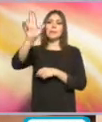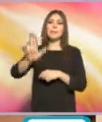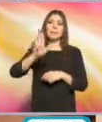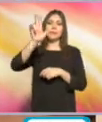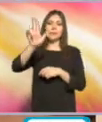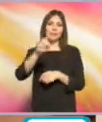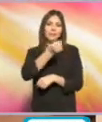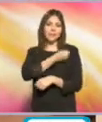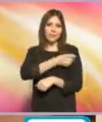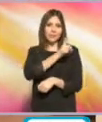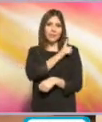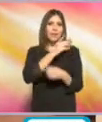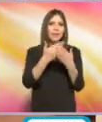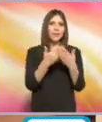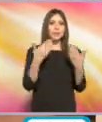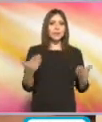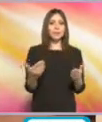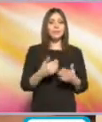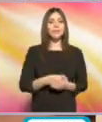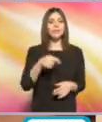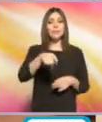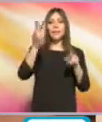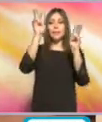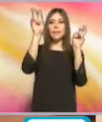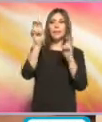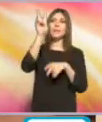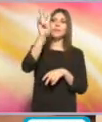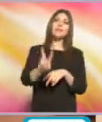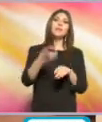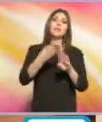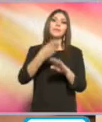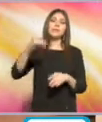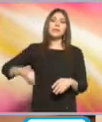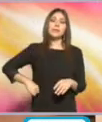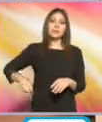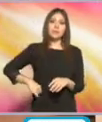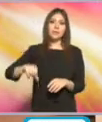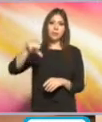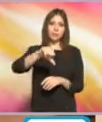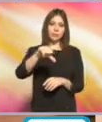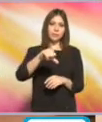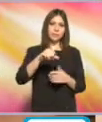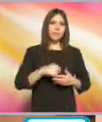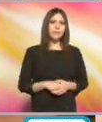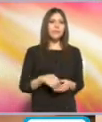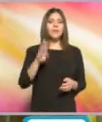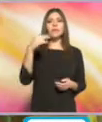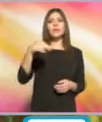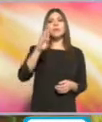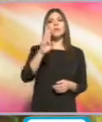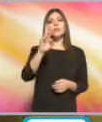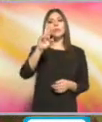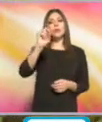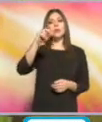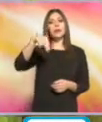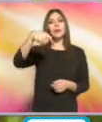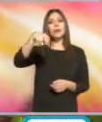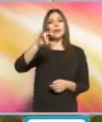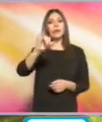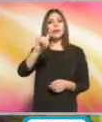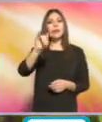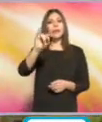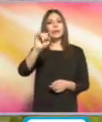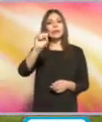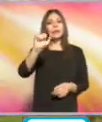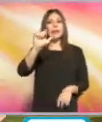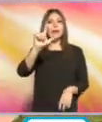salud. Así es. ¿Y en esta ocasión? De un tema muy interesante el día de hoy, bronquitis alérgica, antes